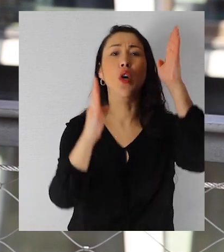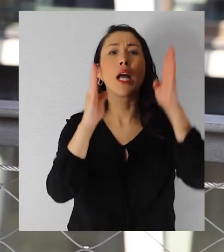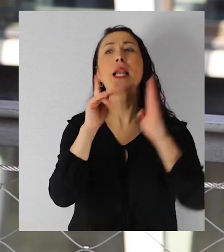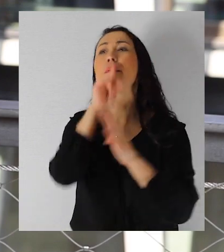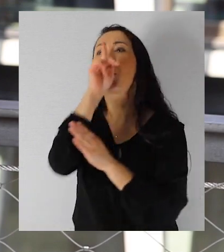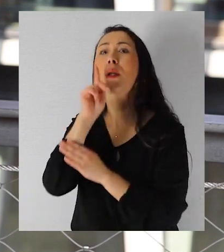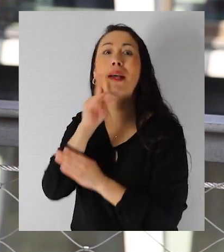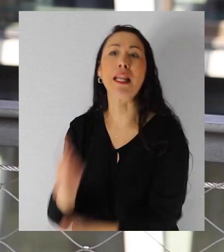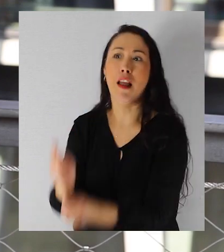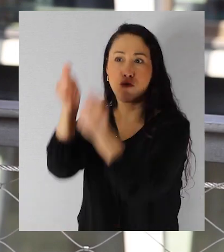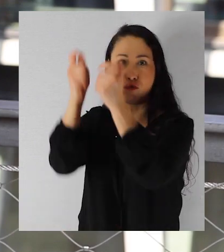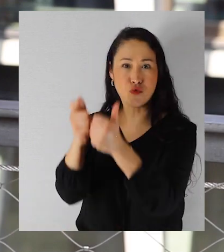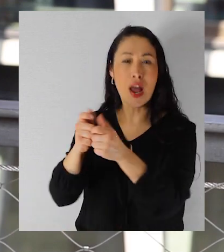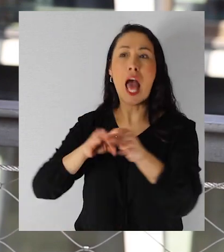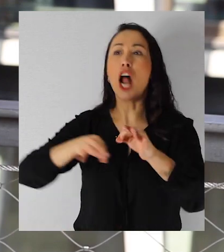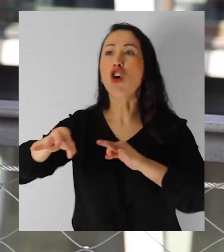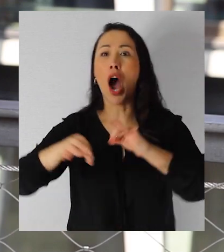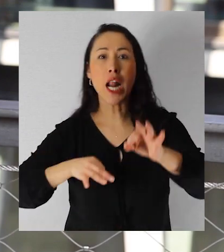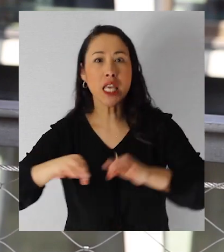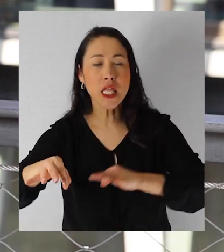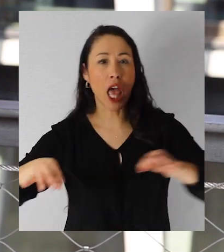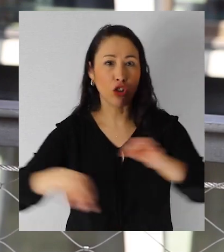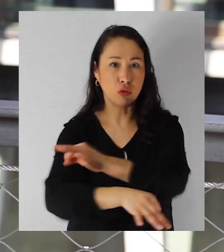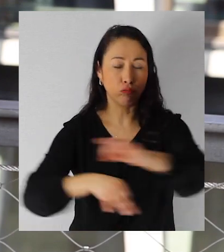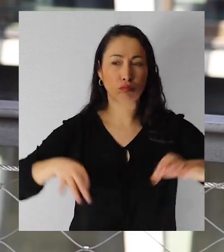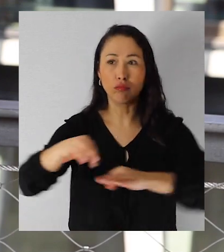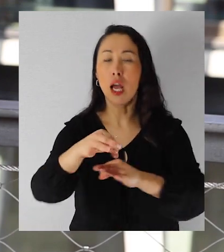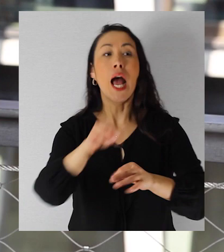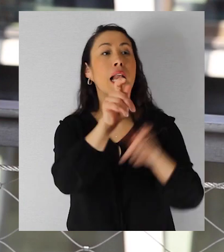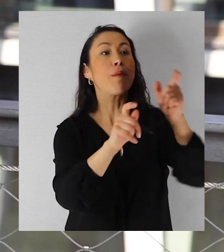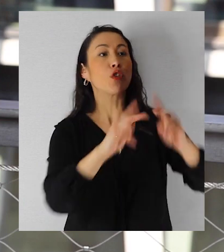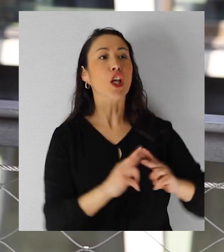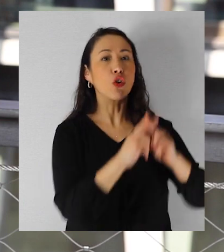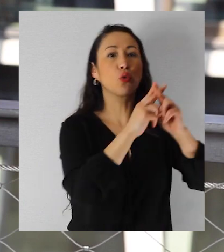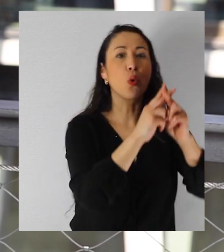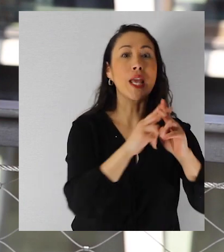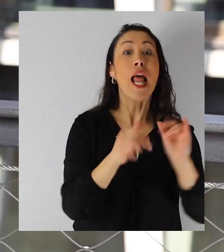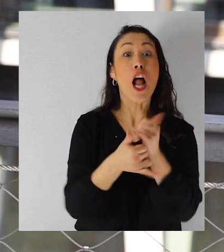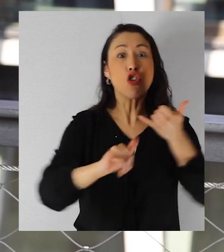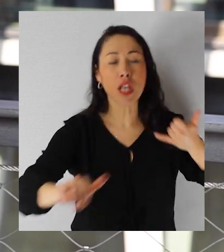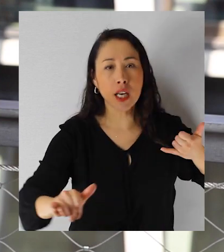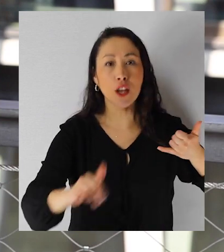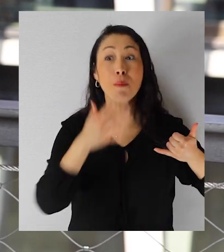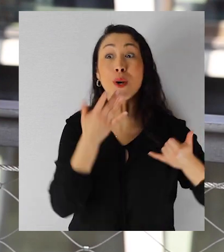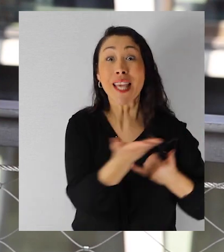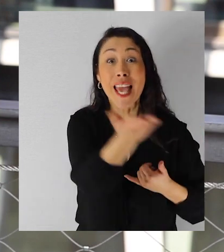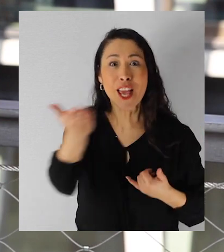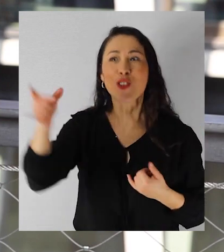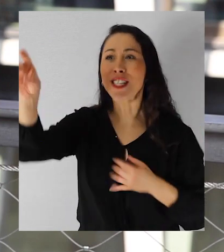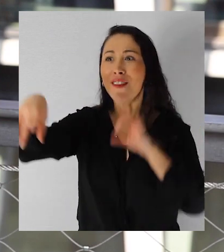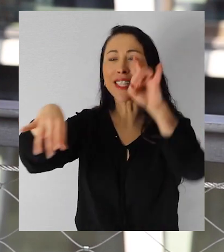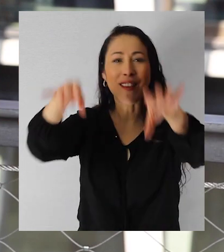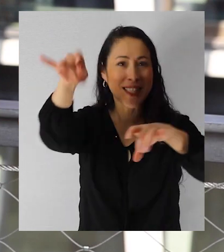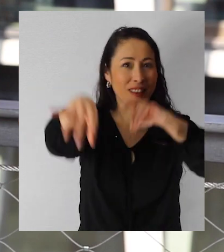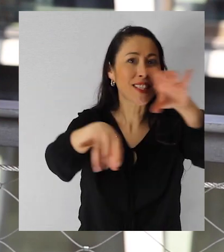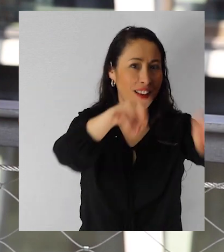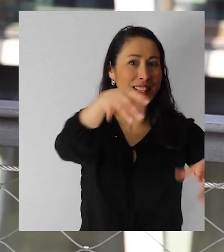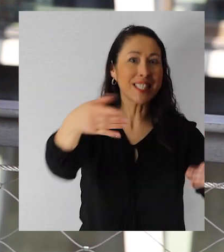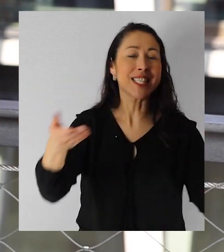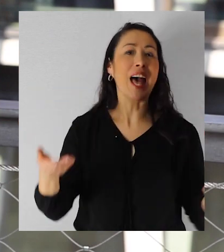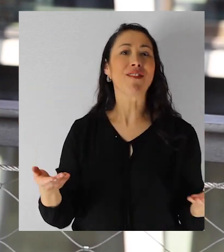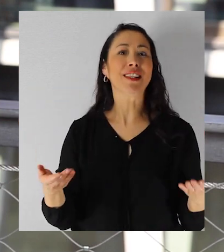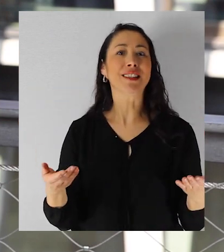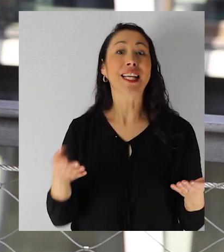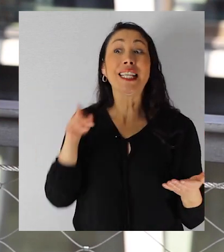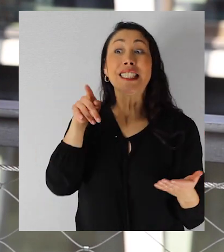consultamos? A los expertos, a los arquitectos como tú, los constructores, los ingenieros, porque hay un conocimiento detrás de esas